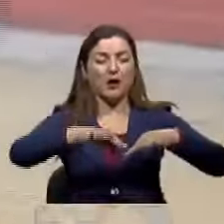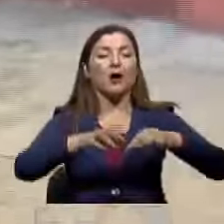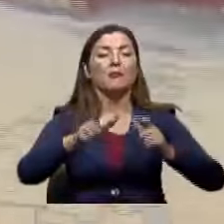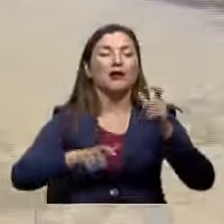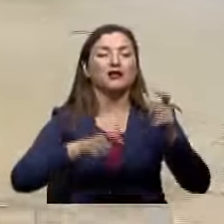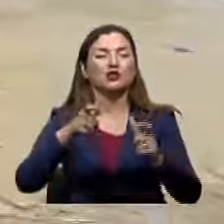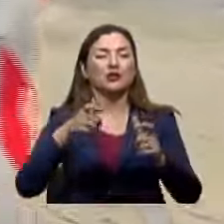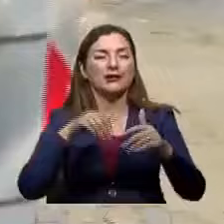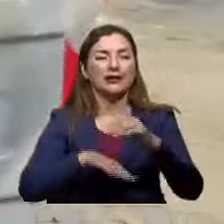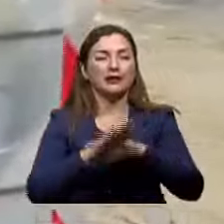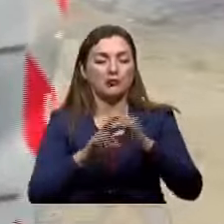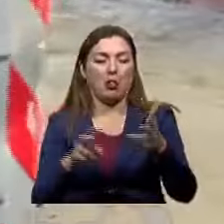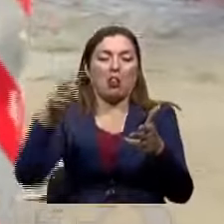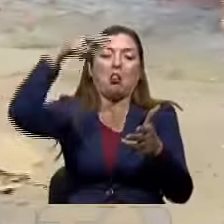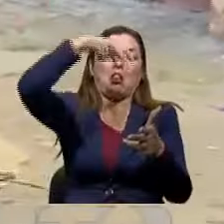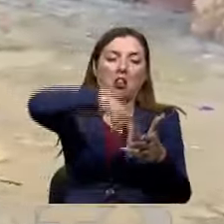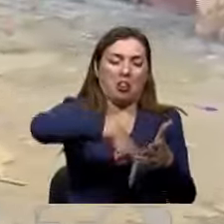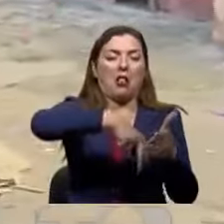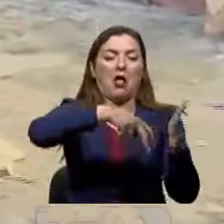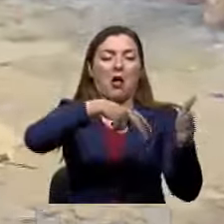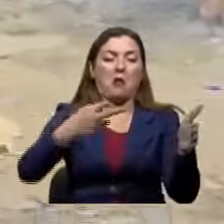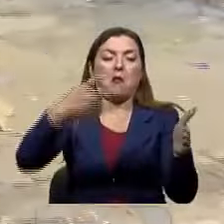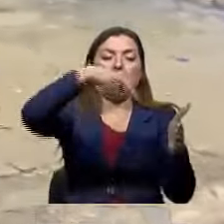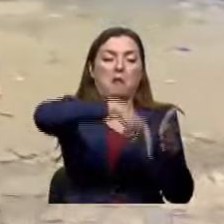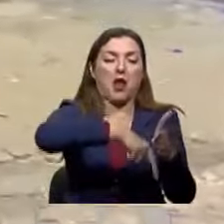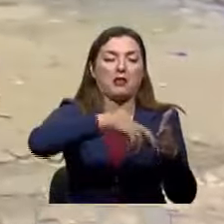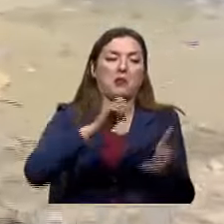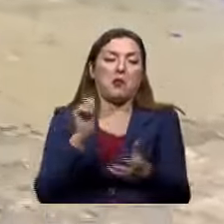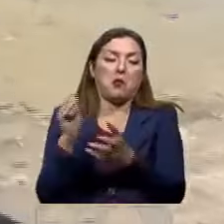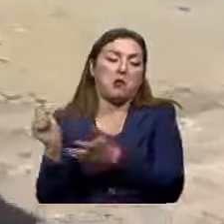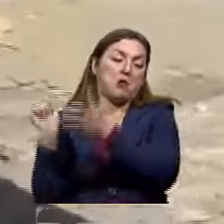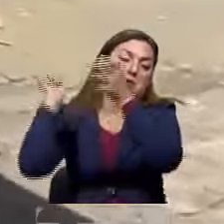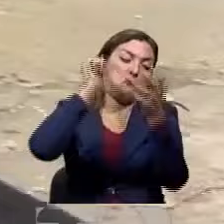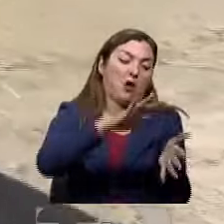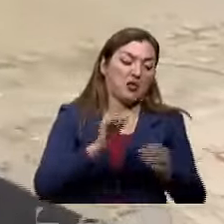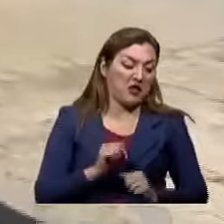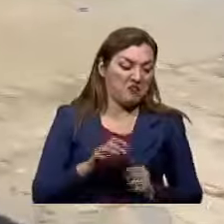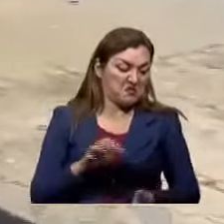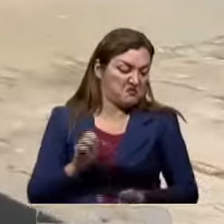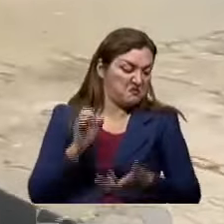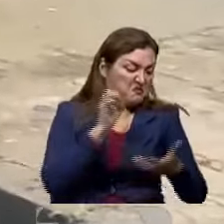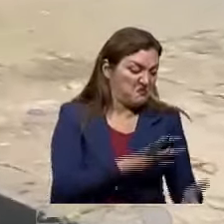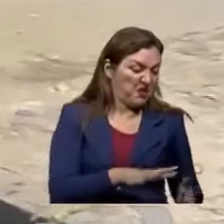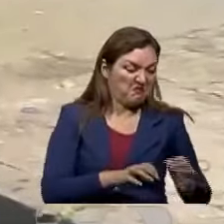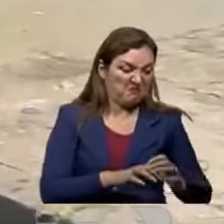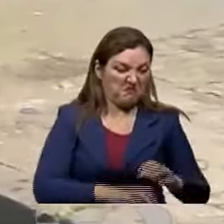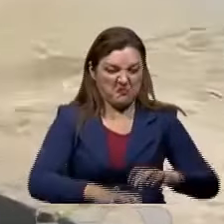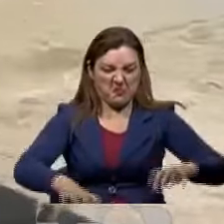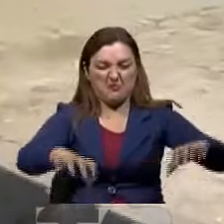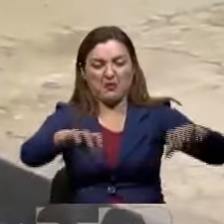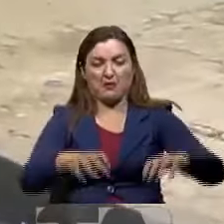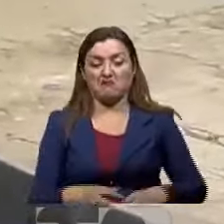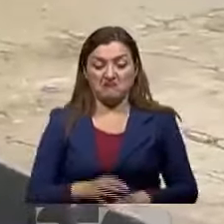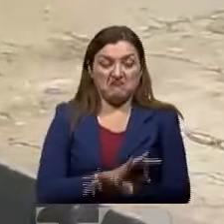que se introducen dentro del contenedor a botar la basura, la tiran al piso, hacen un reguero, nadie luego